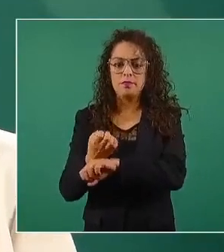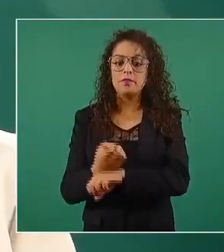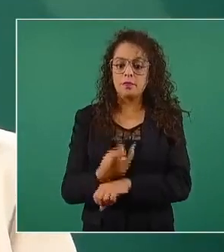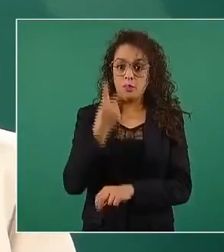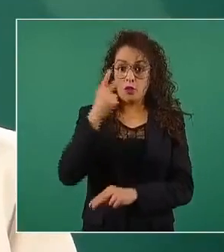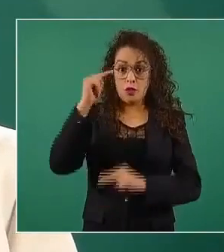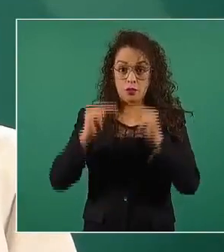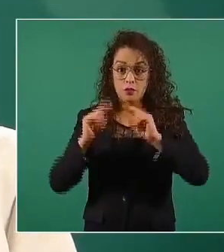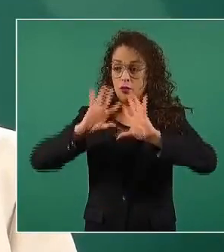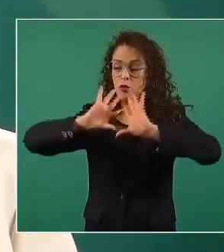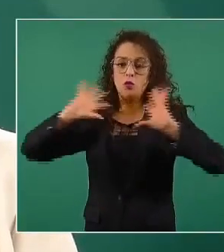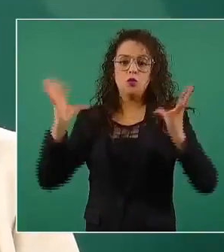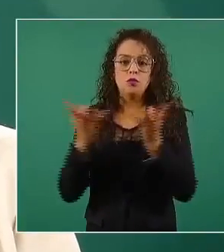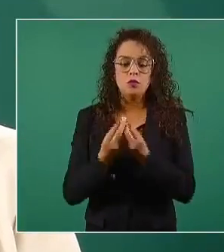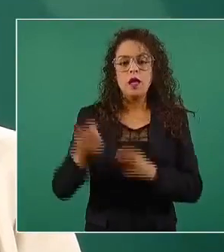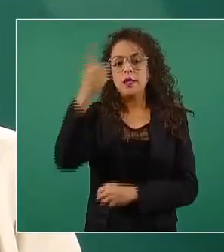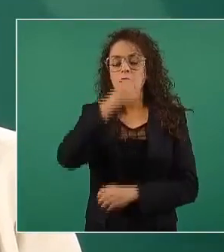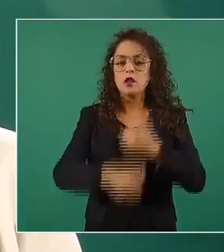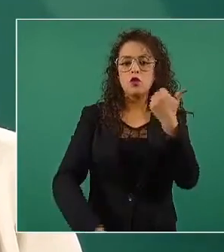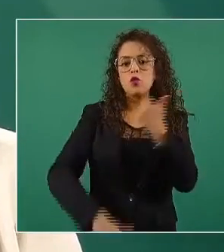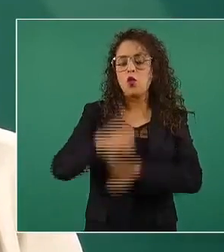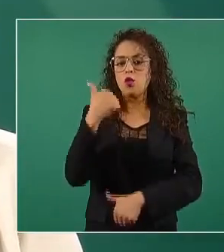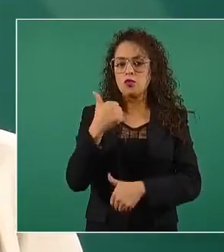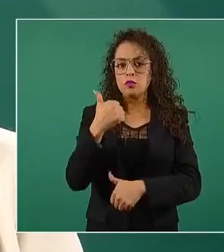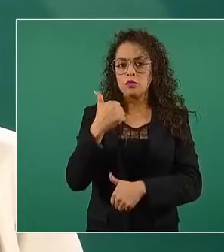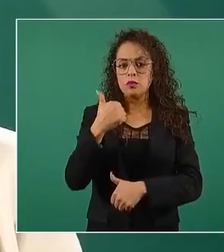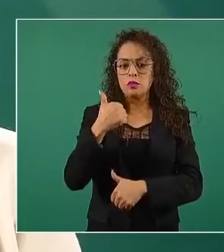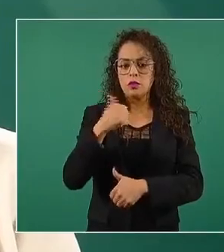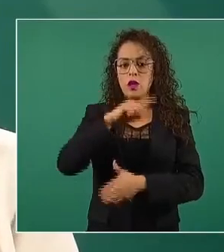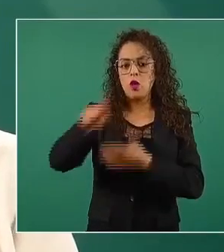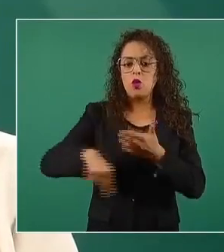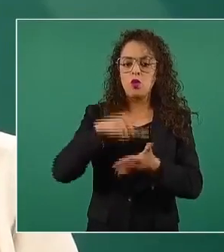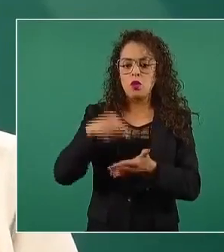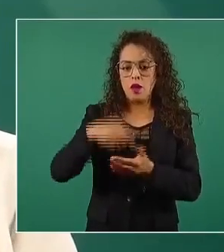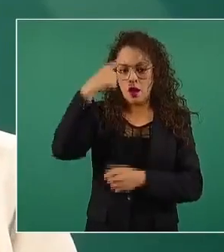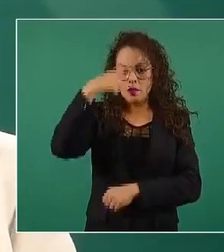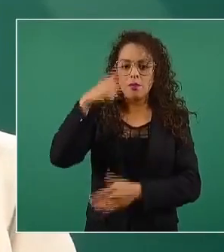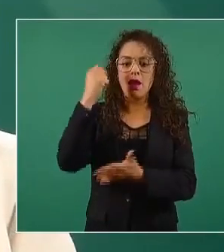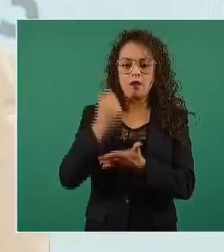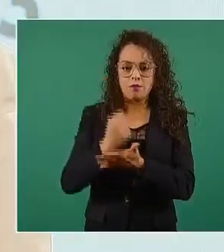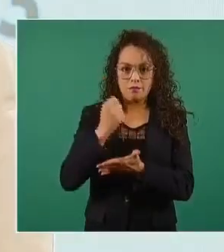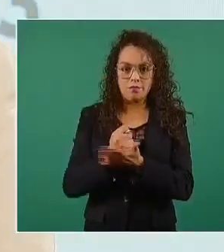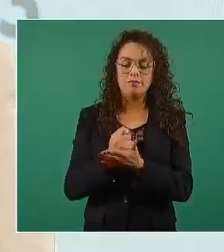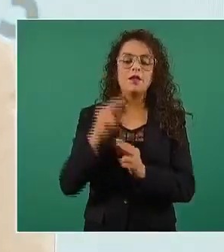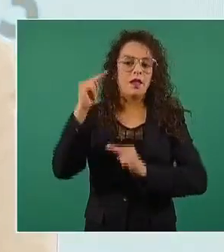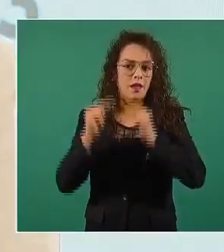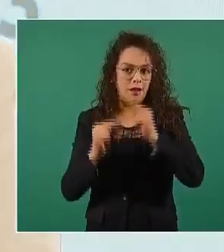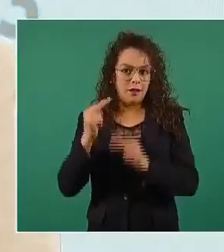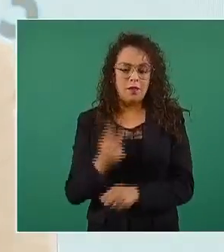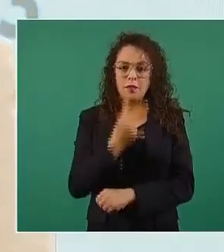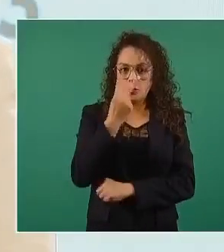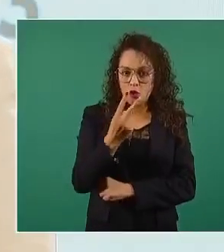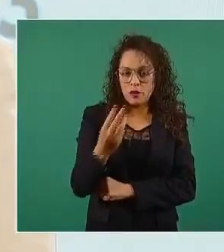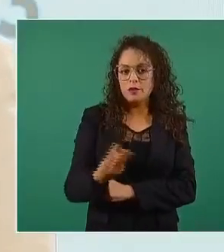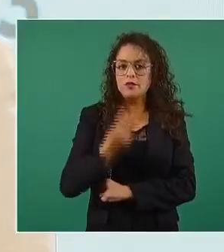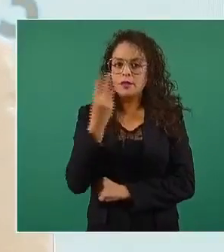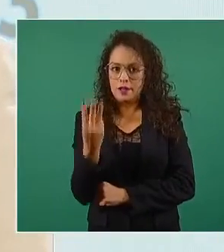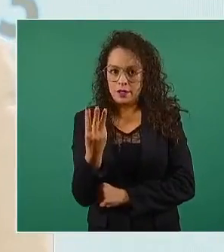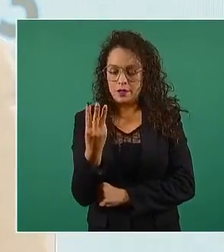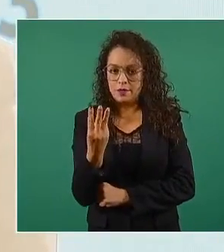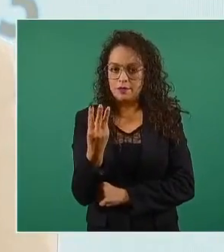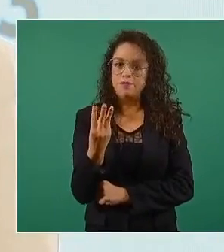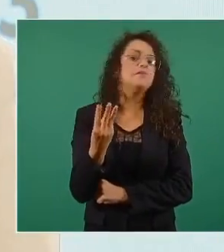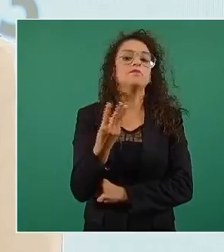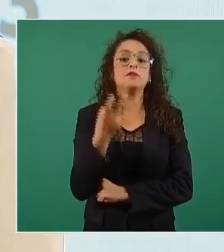son 111 centros de rehabilitación del nivel 2 y 3. Como vemos, llega a